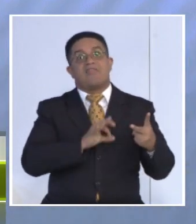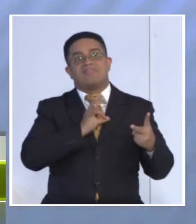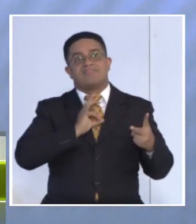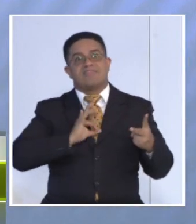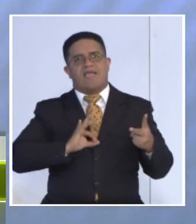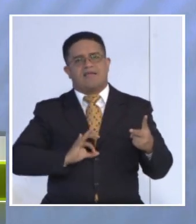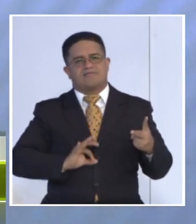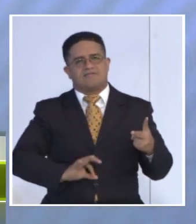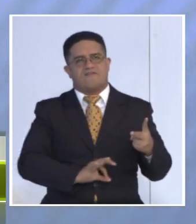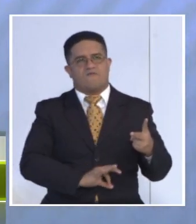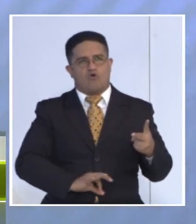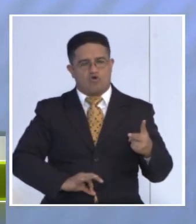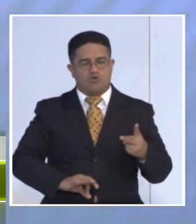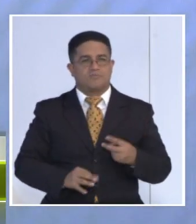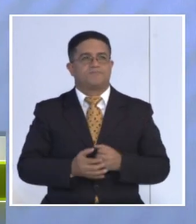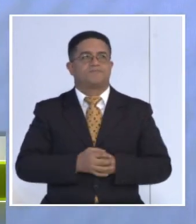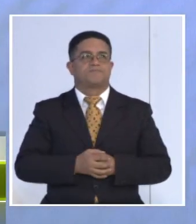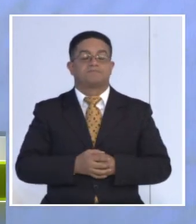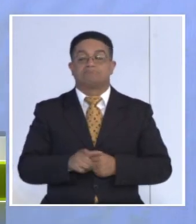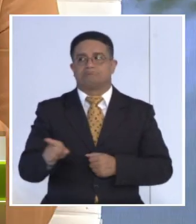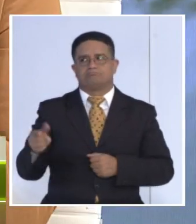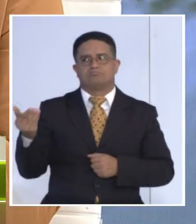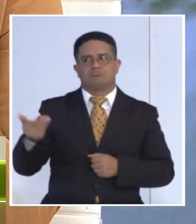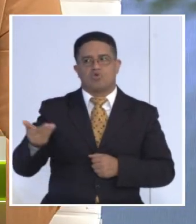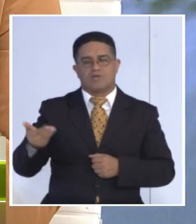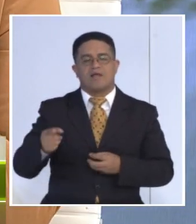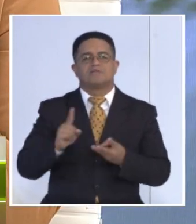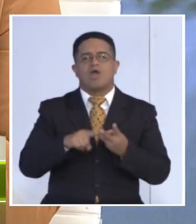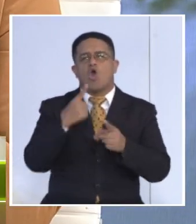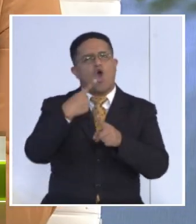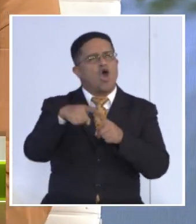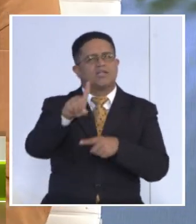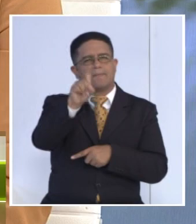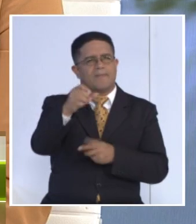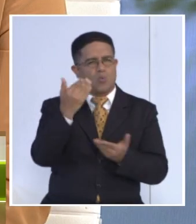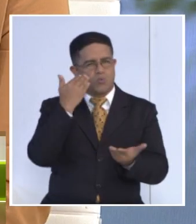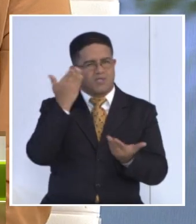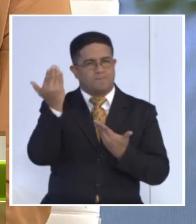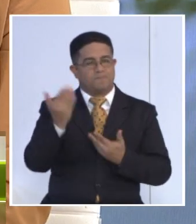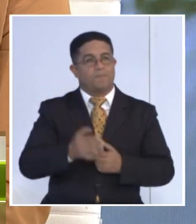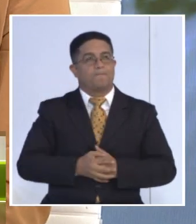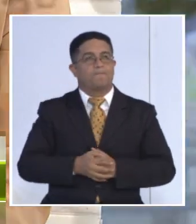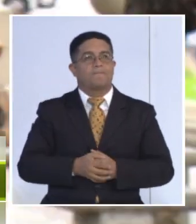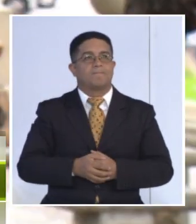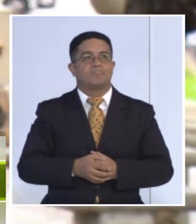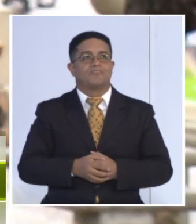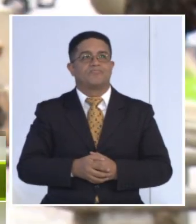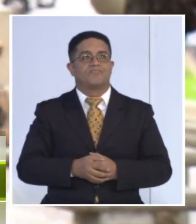que anteriormente mencionamos. Muy importante, tenemos otra inquietud, vamos a responderla.